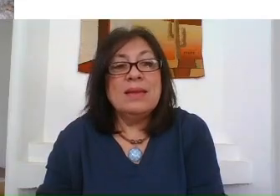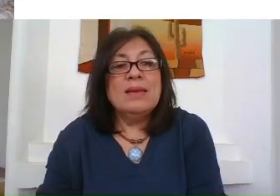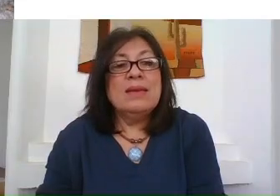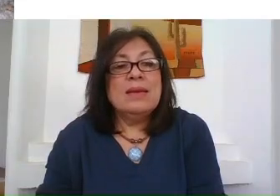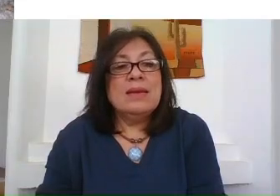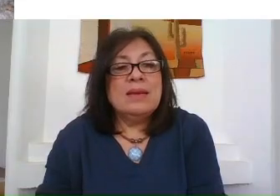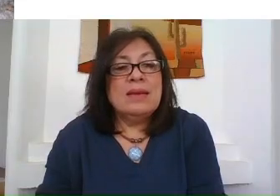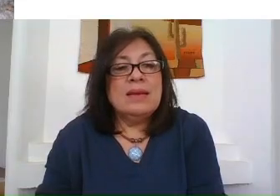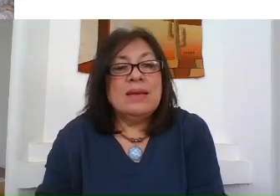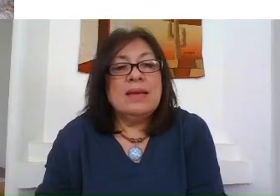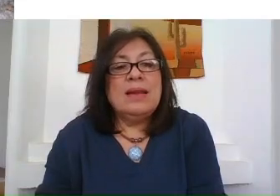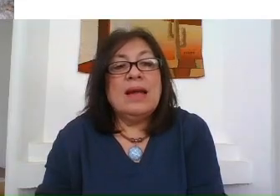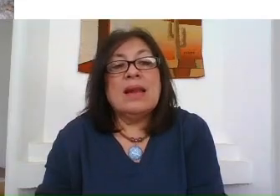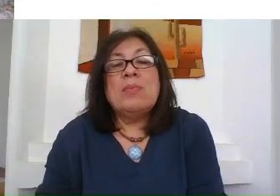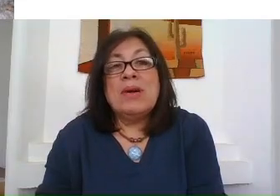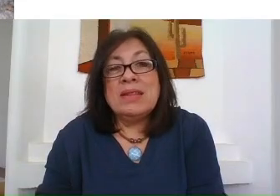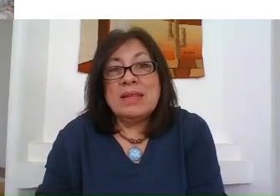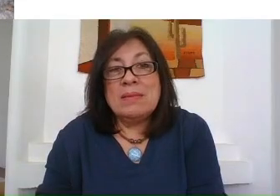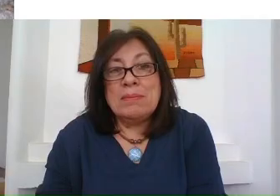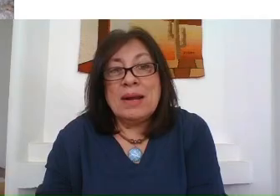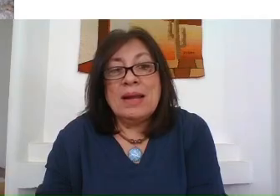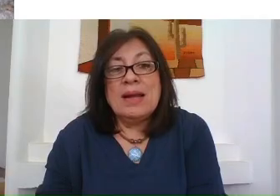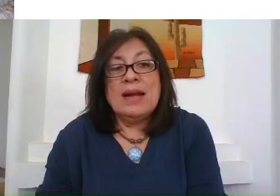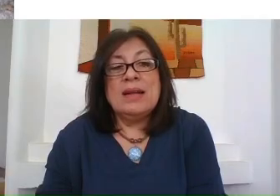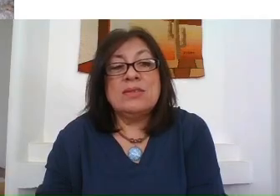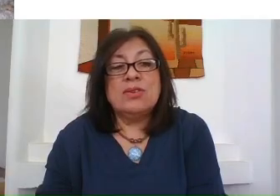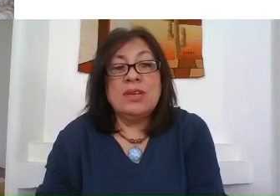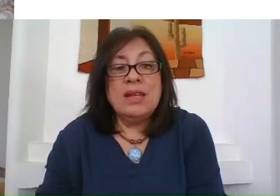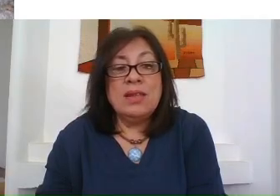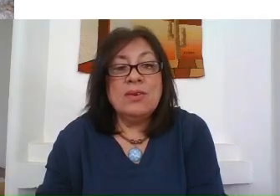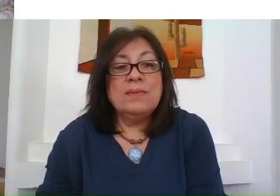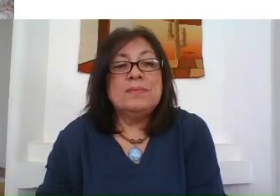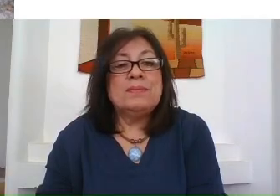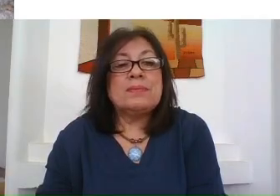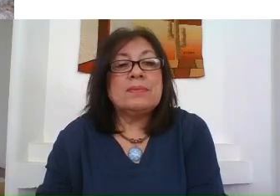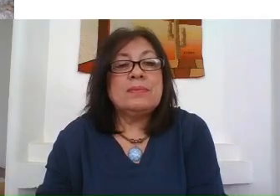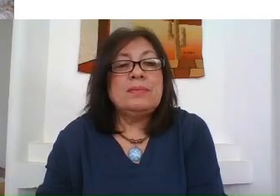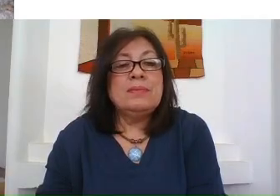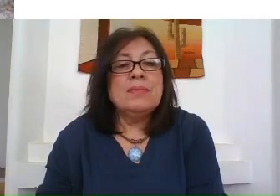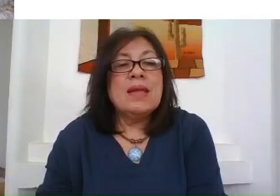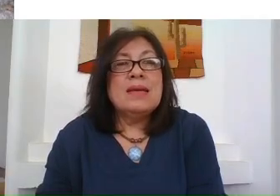edad, la respuesta temprana al sonido,